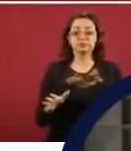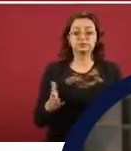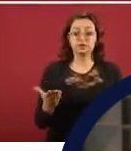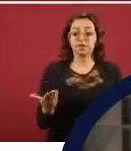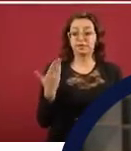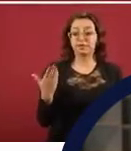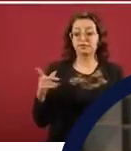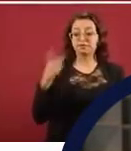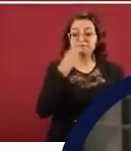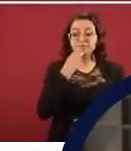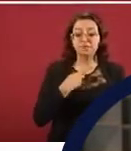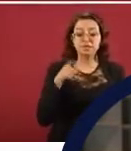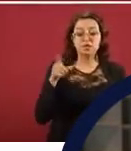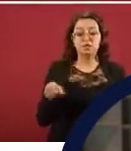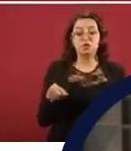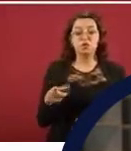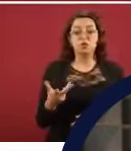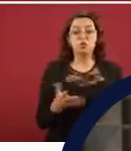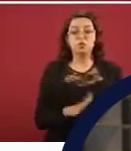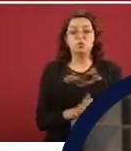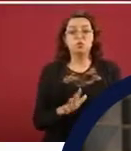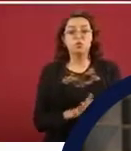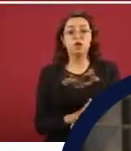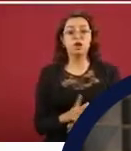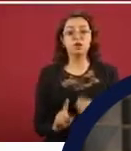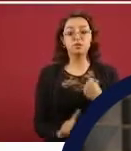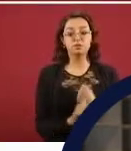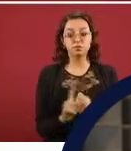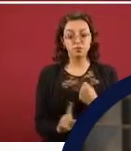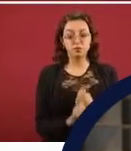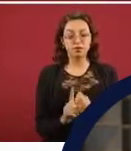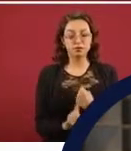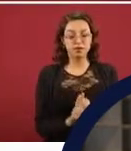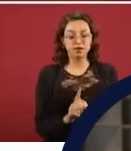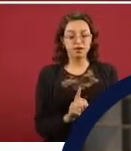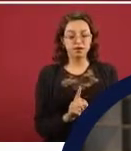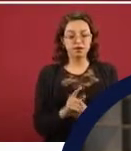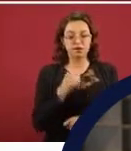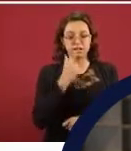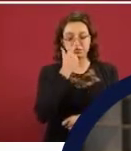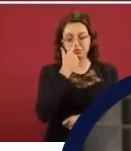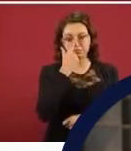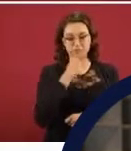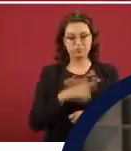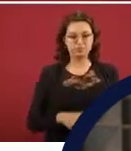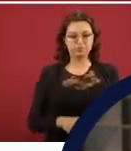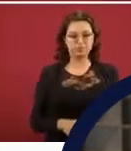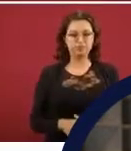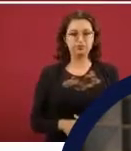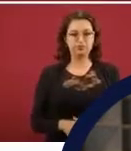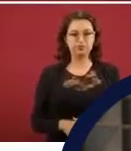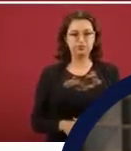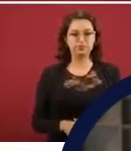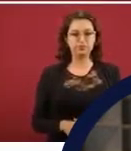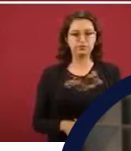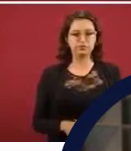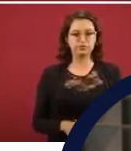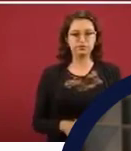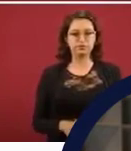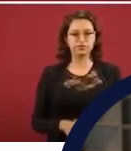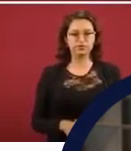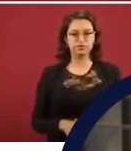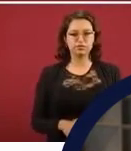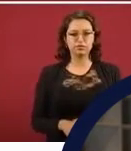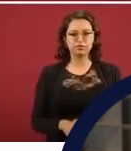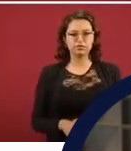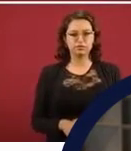resultados ya los iremos viendo. Pero por otro lado vemos también un poco un uso sesgado de la justicia